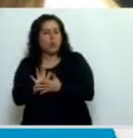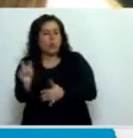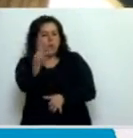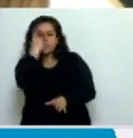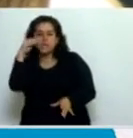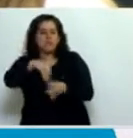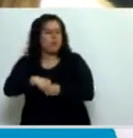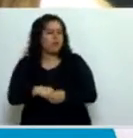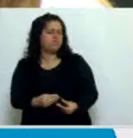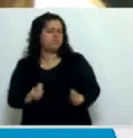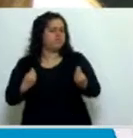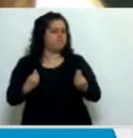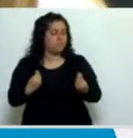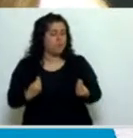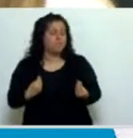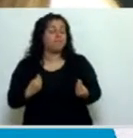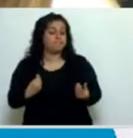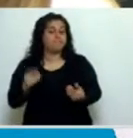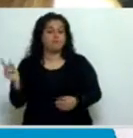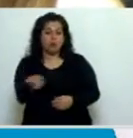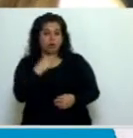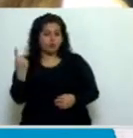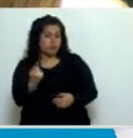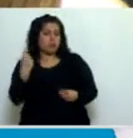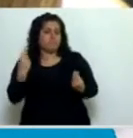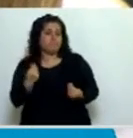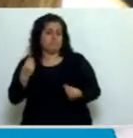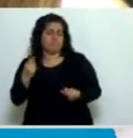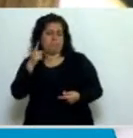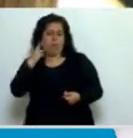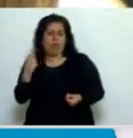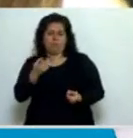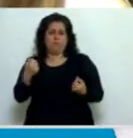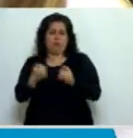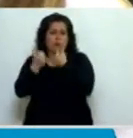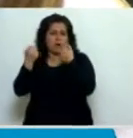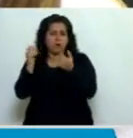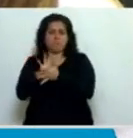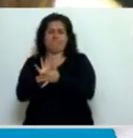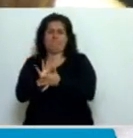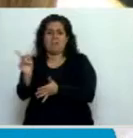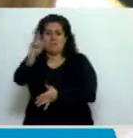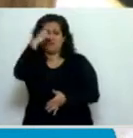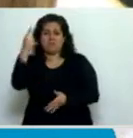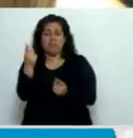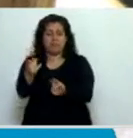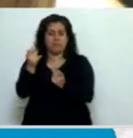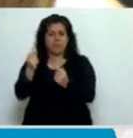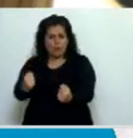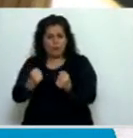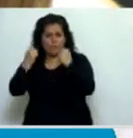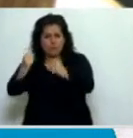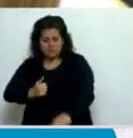y nosotros en ese sentido obviamente que compartimos la necesidad de contar con un Estado fuerte,